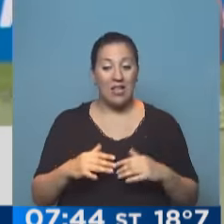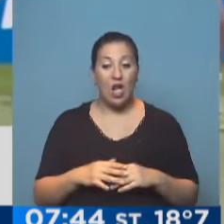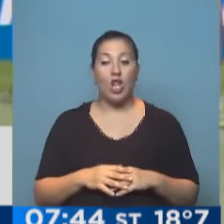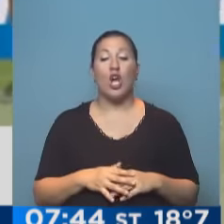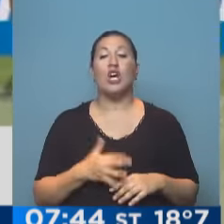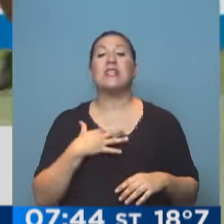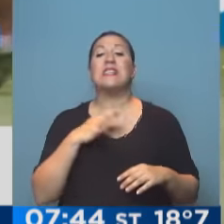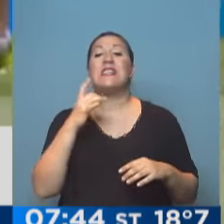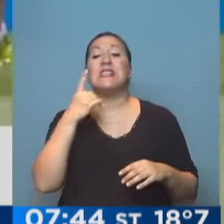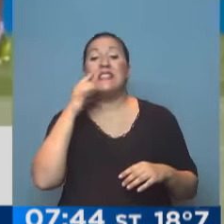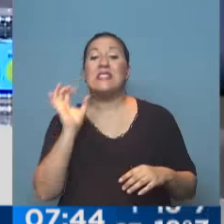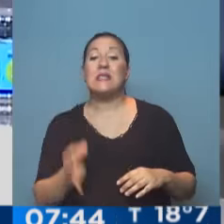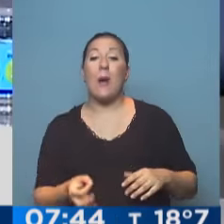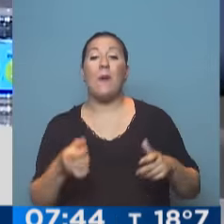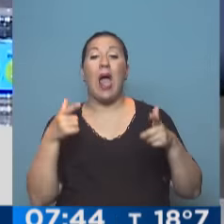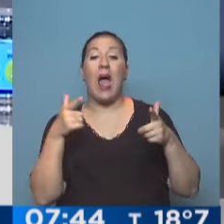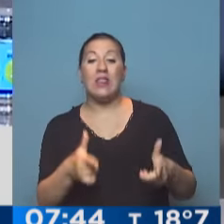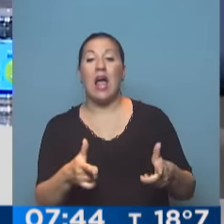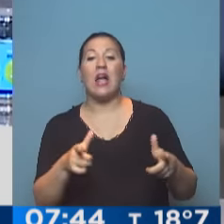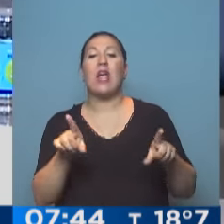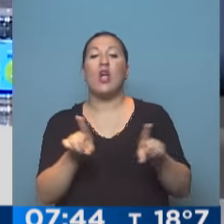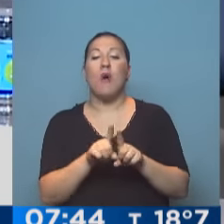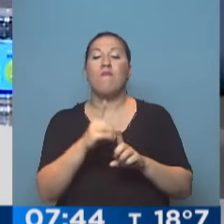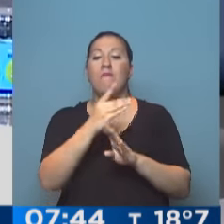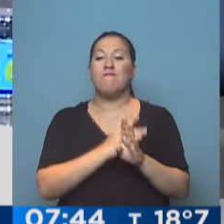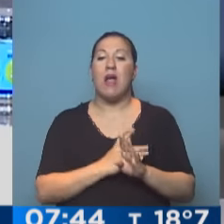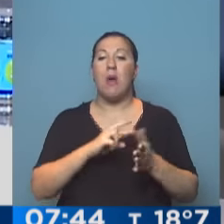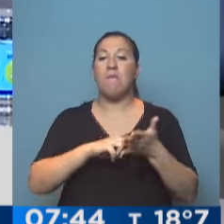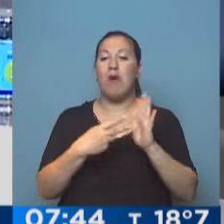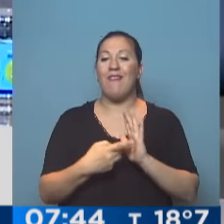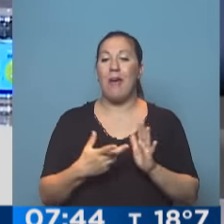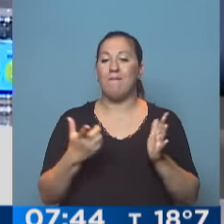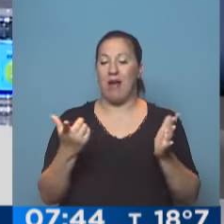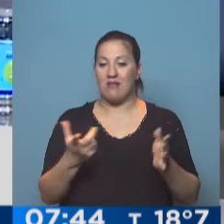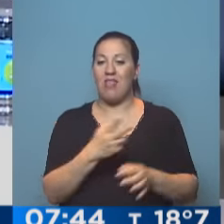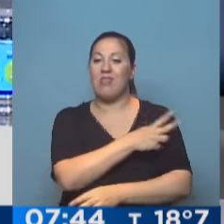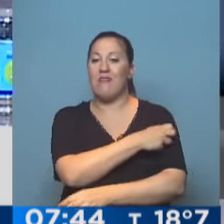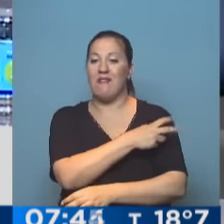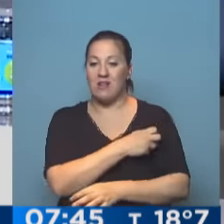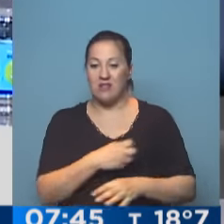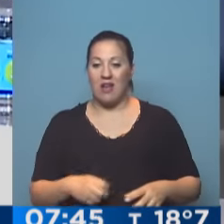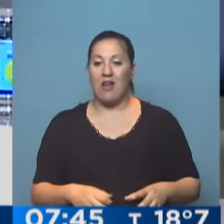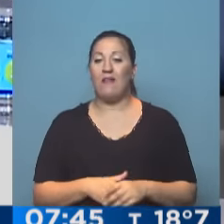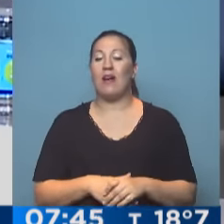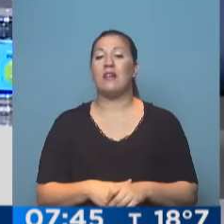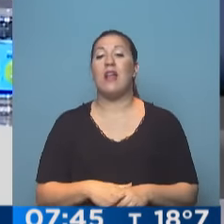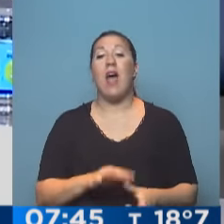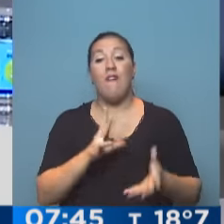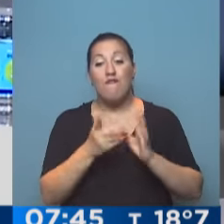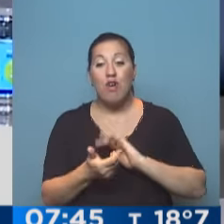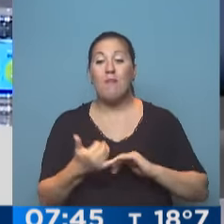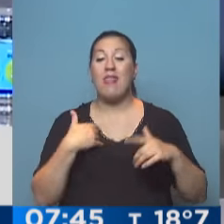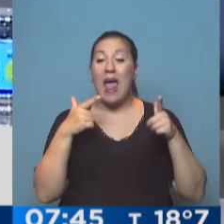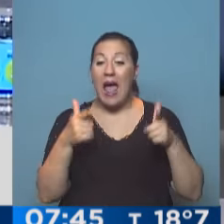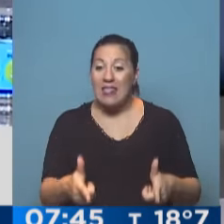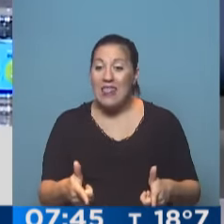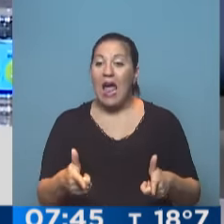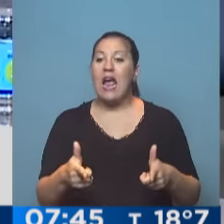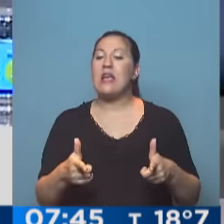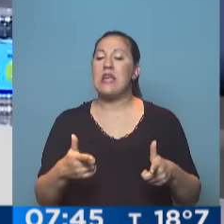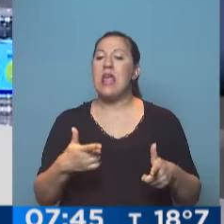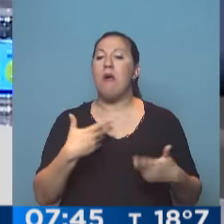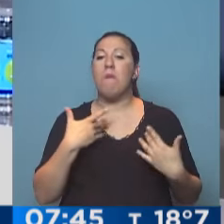saber atacar nos va a permitir tener menos dificultades defensivas. Las características de nuestro ataque van a determinar